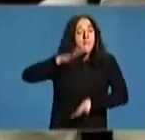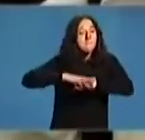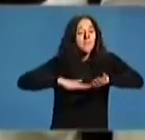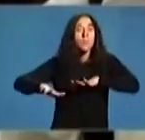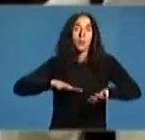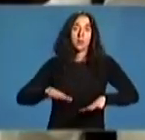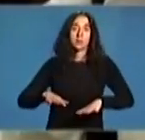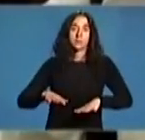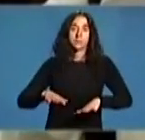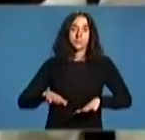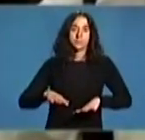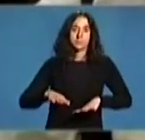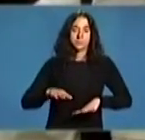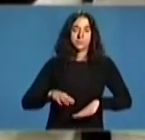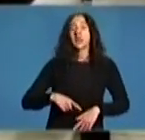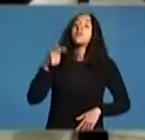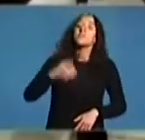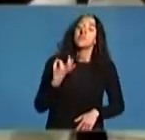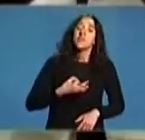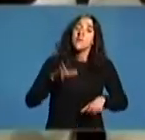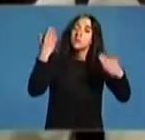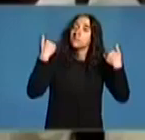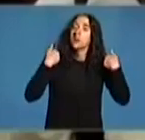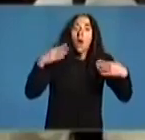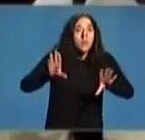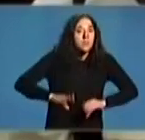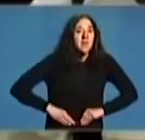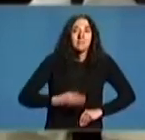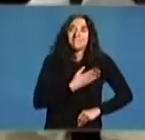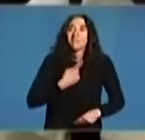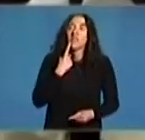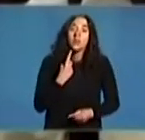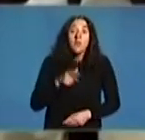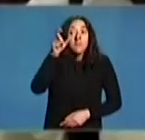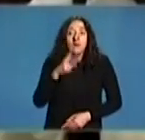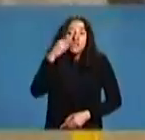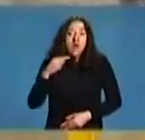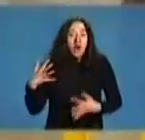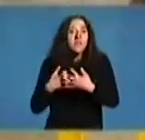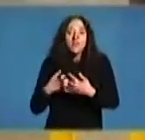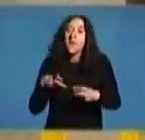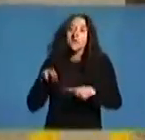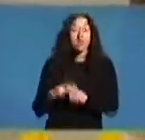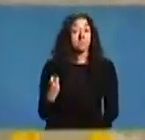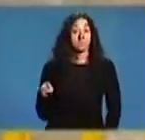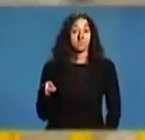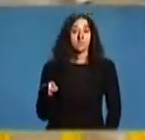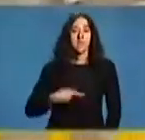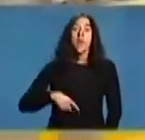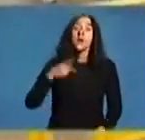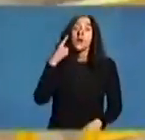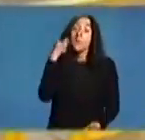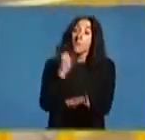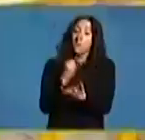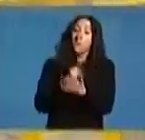moverse. Tienen que asumir unha gran responsabilidad, que é evitar accidentes de la persona ciega. Na exhibición feita en Lugo, os lucenses